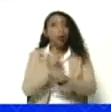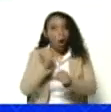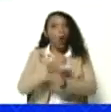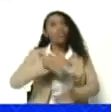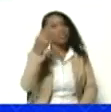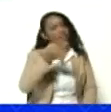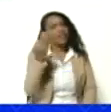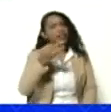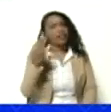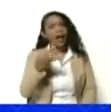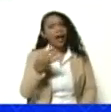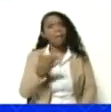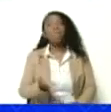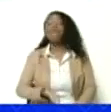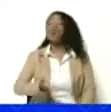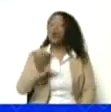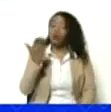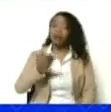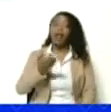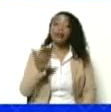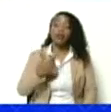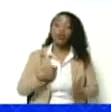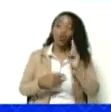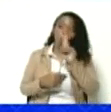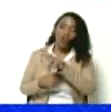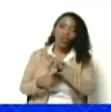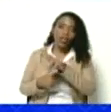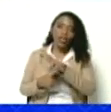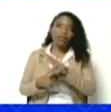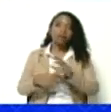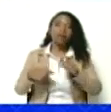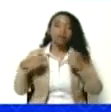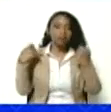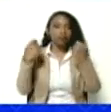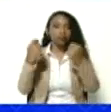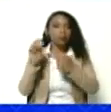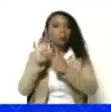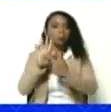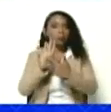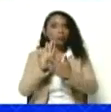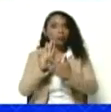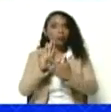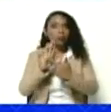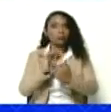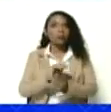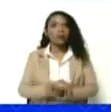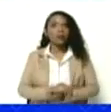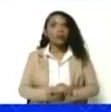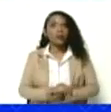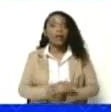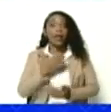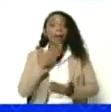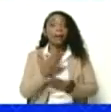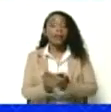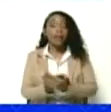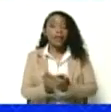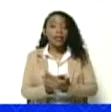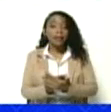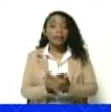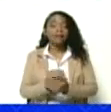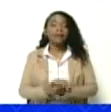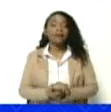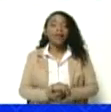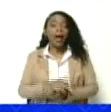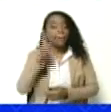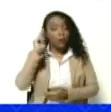verdaderamente importante. Por ahí vi la cuña, no sé si la tenemos, a tiro. Le pedí al doctor Pedro Calzadilla,